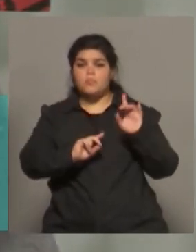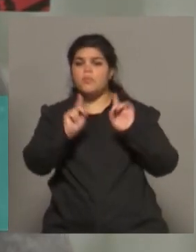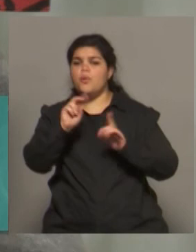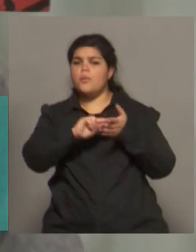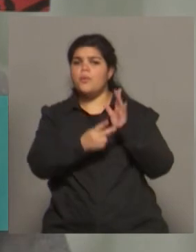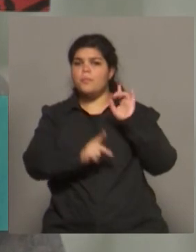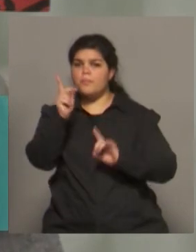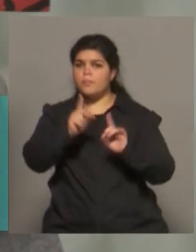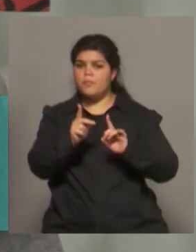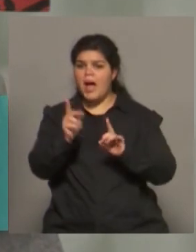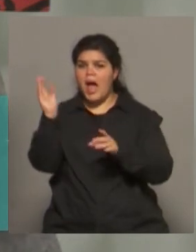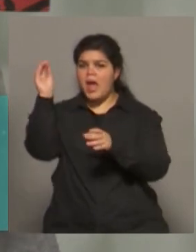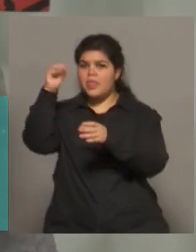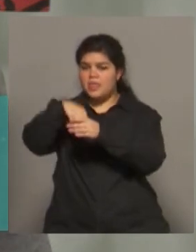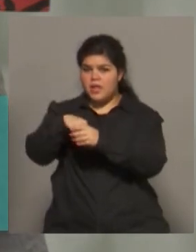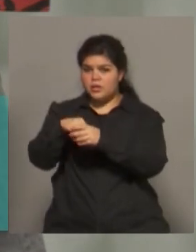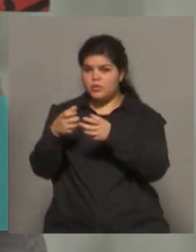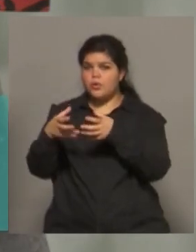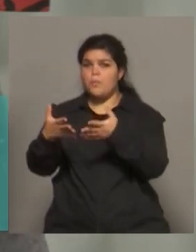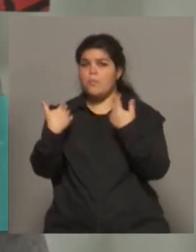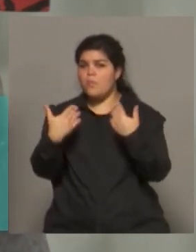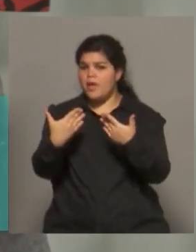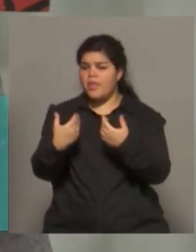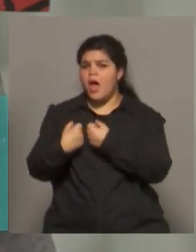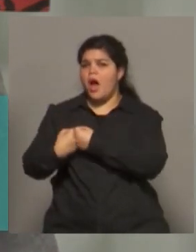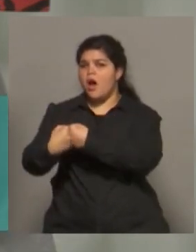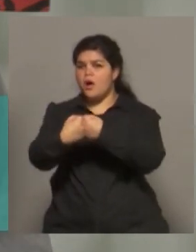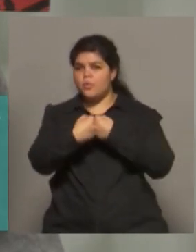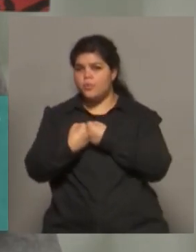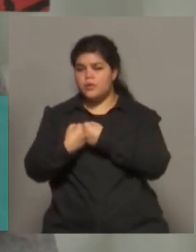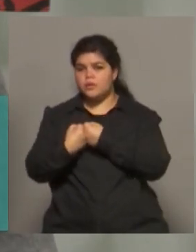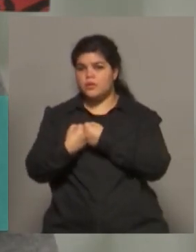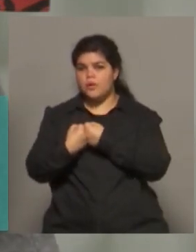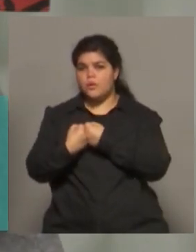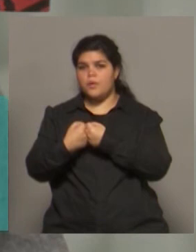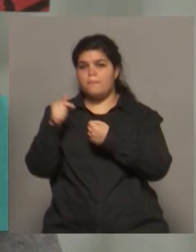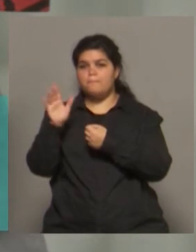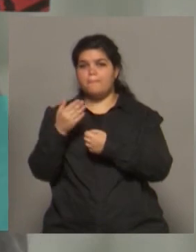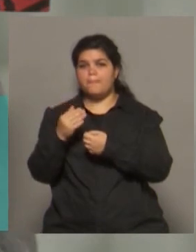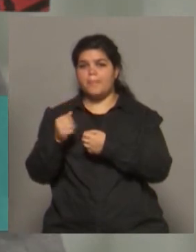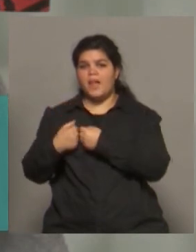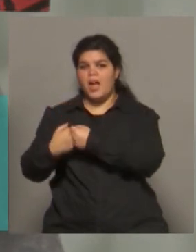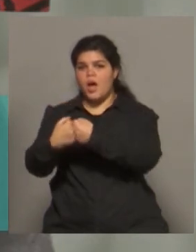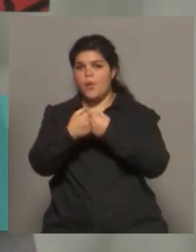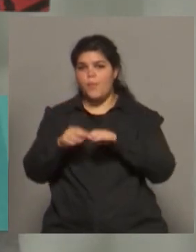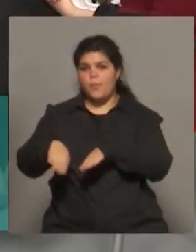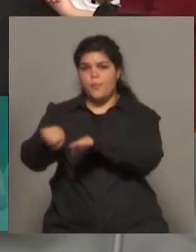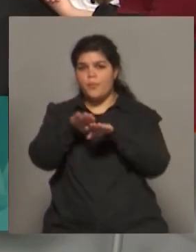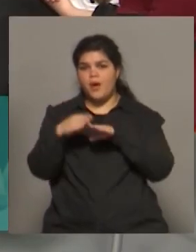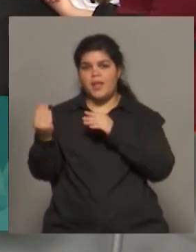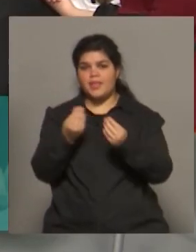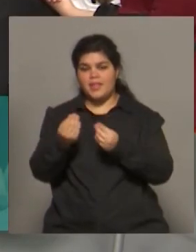posible al interior del bloque unificar posturas, un común mínimo denominador para ir con un interés común, con una